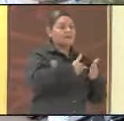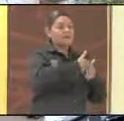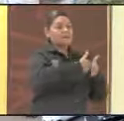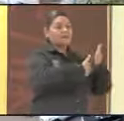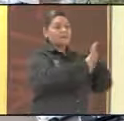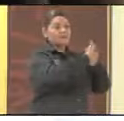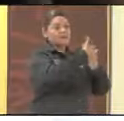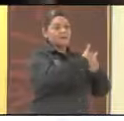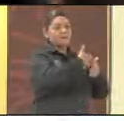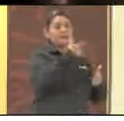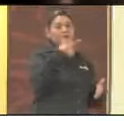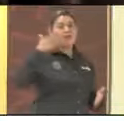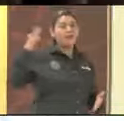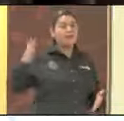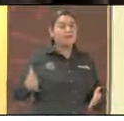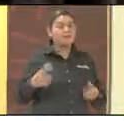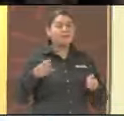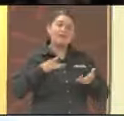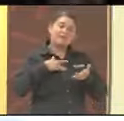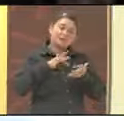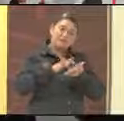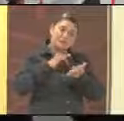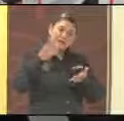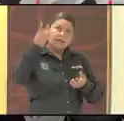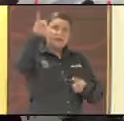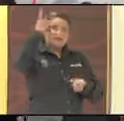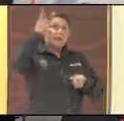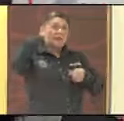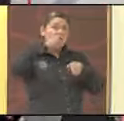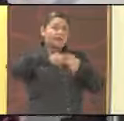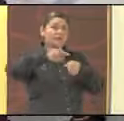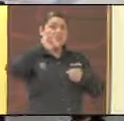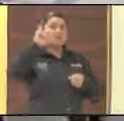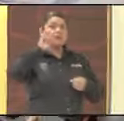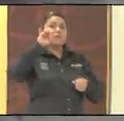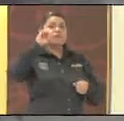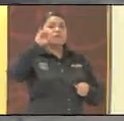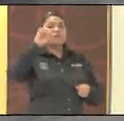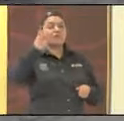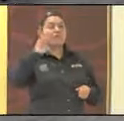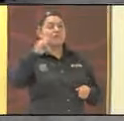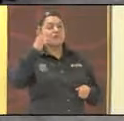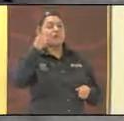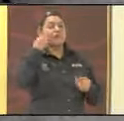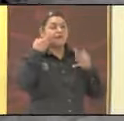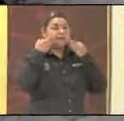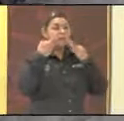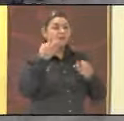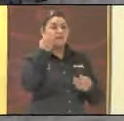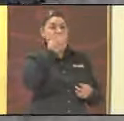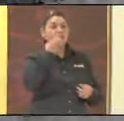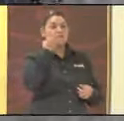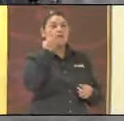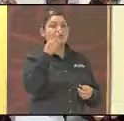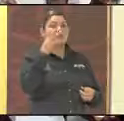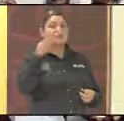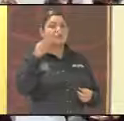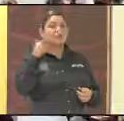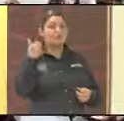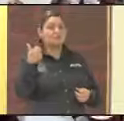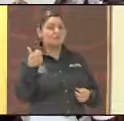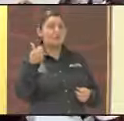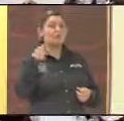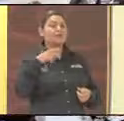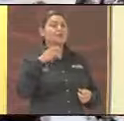Ahí le agradezco al profesor José Guadalupe Nava González, director del plantel, y al supervisor de la zona escolar 246, el profesor Roberto Ray